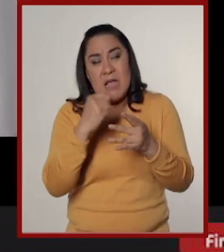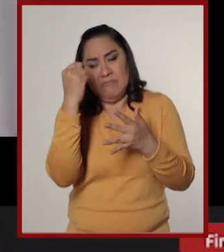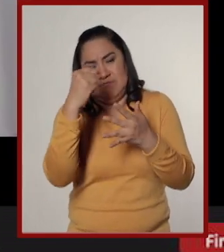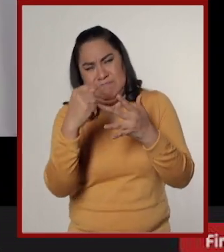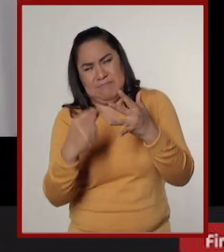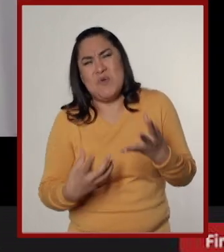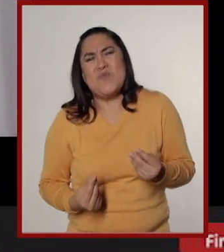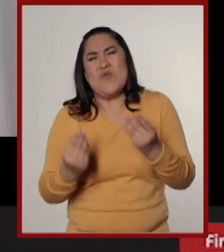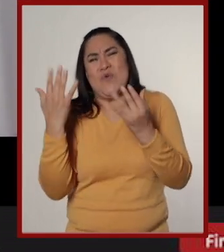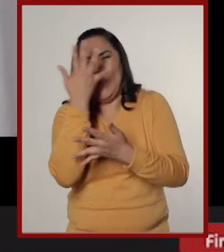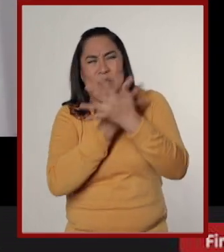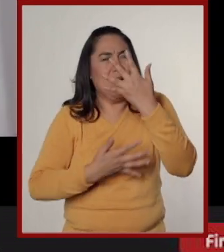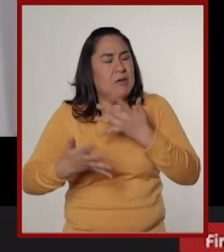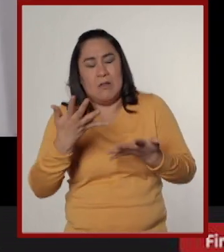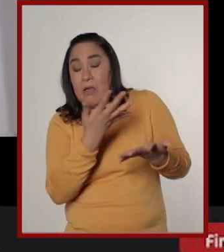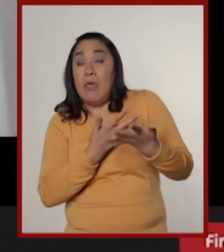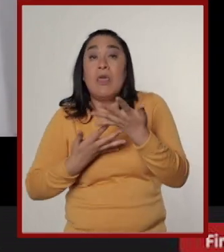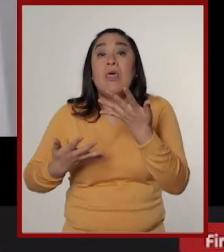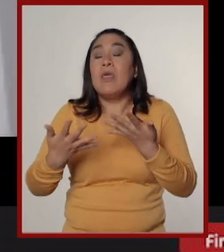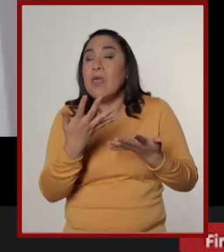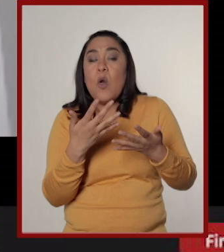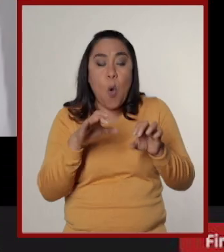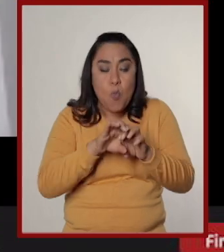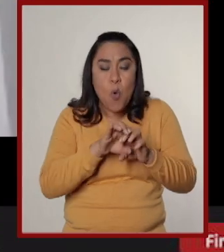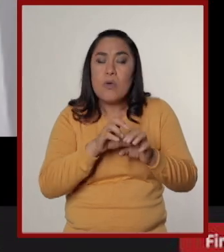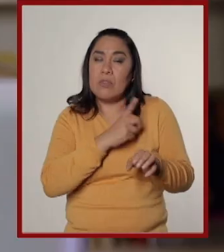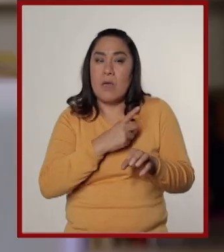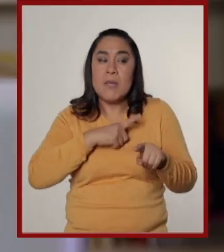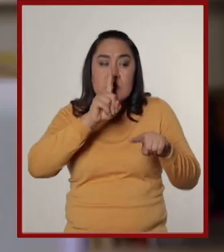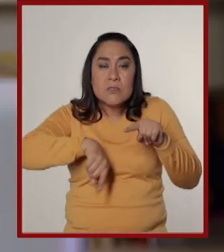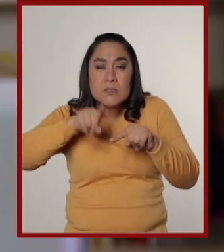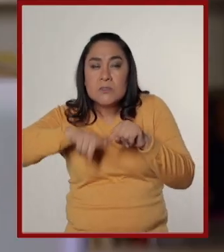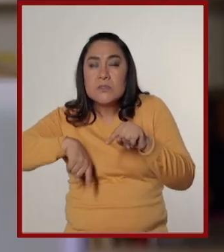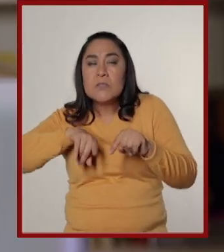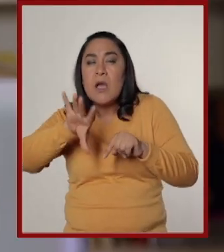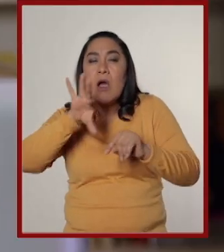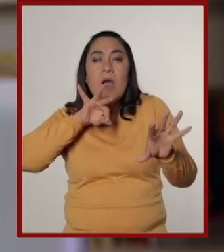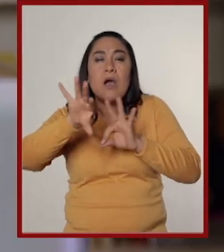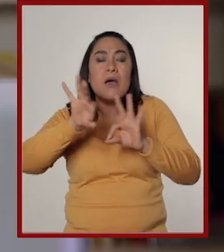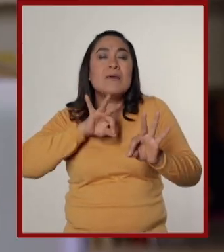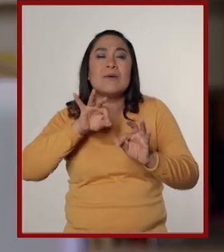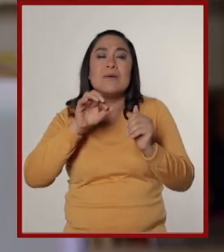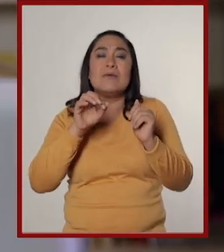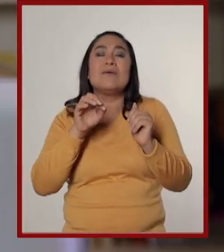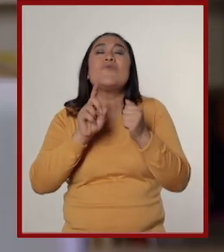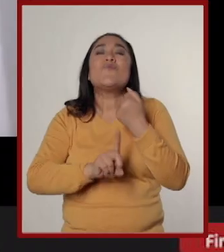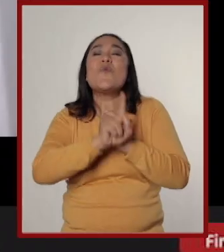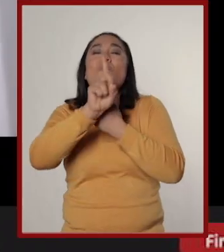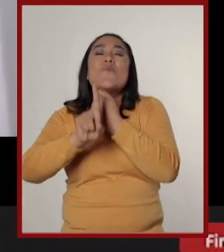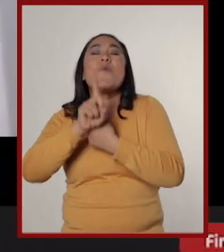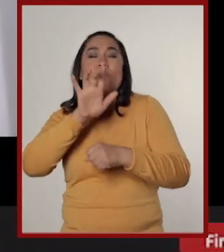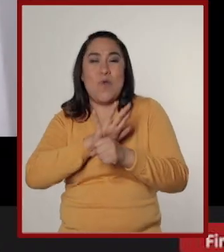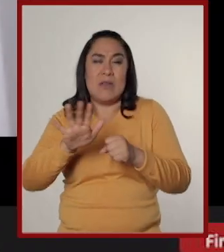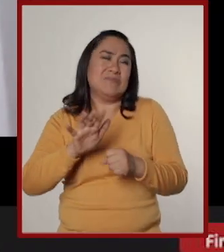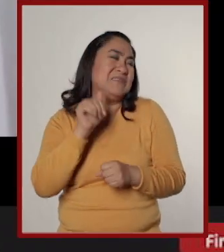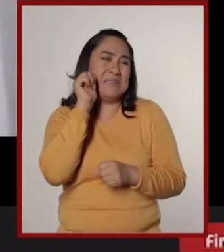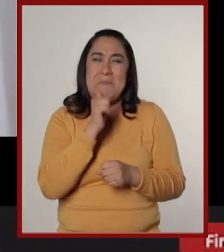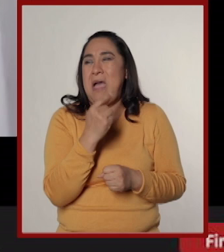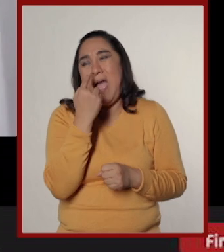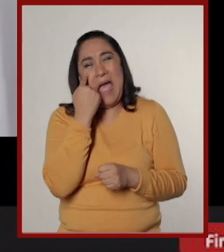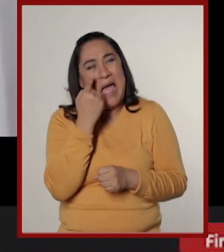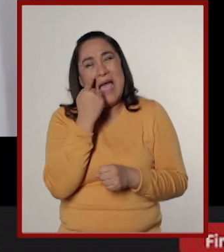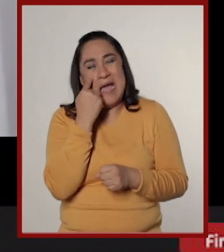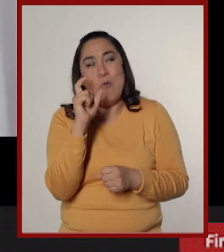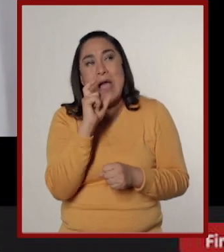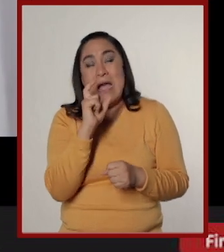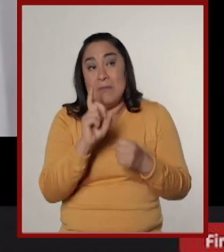mismo tiempo, ¿no? Entonces, claro, no hay manera hay que ir limpiando y aclarando y de uno en uno, ¿no? De problema por problema. Esto suele pasar, te decía yo, en